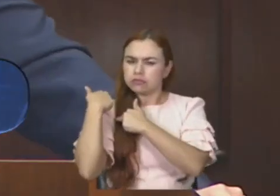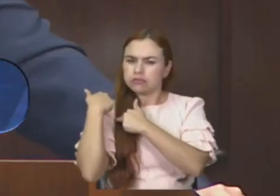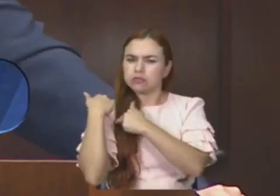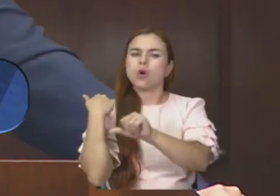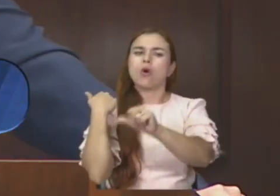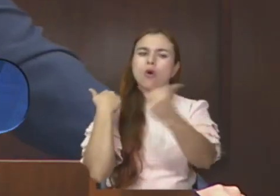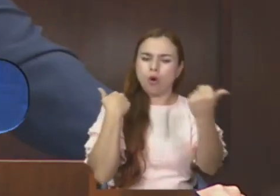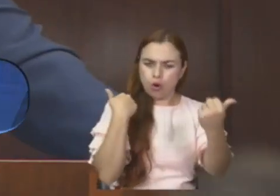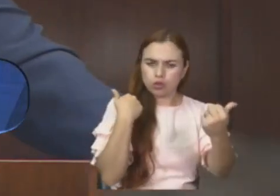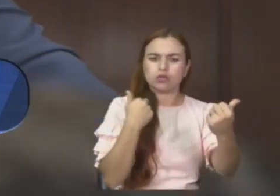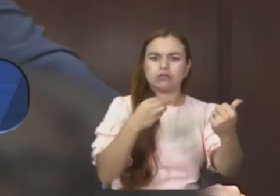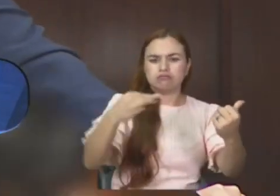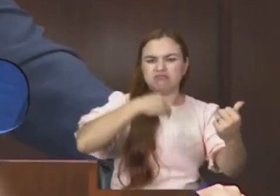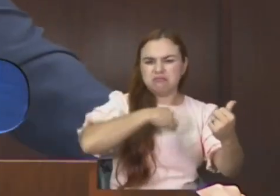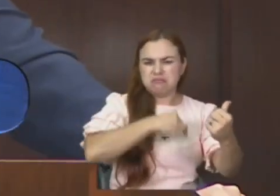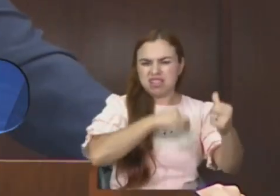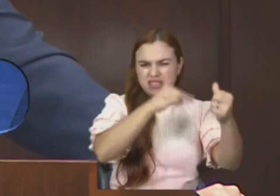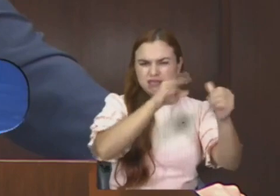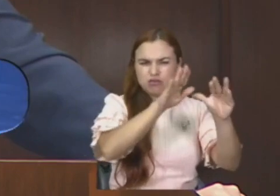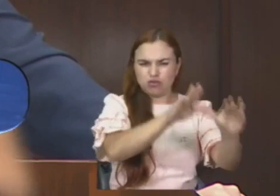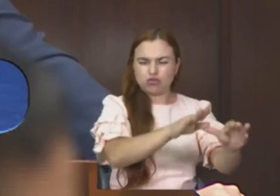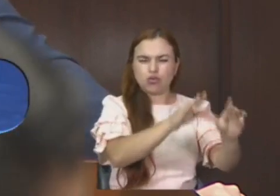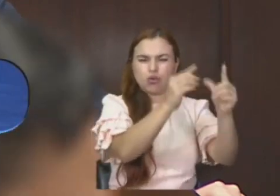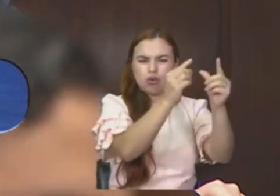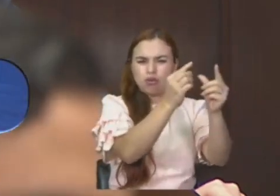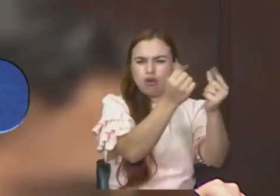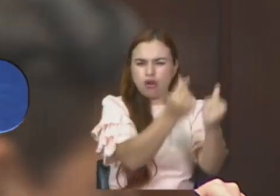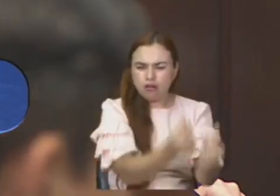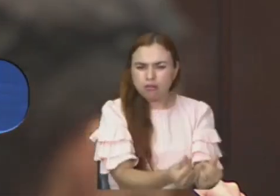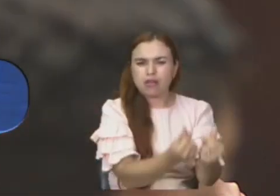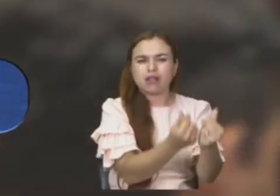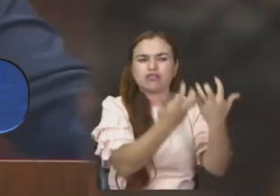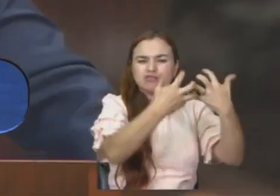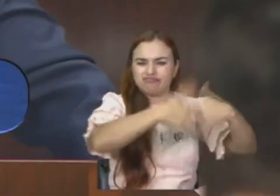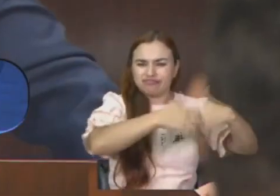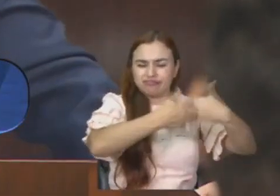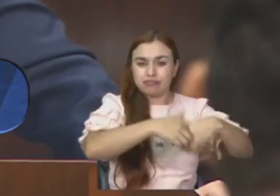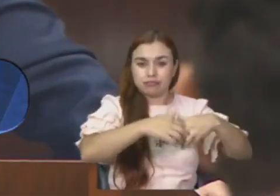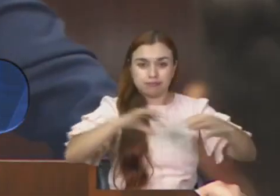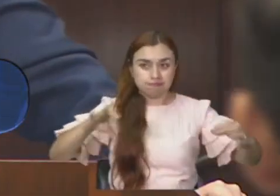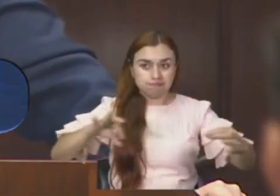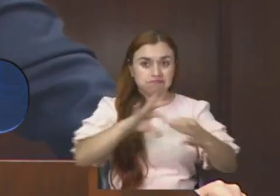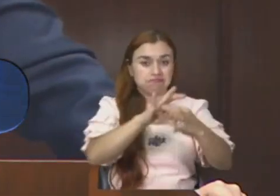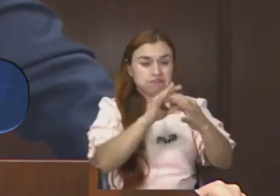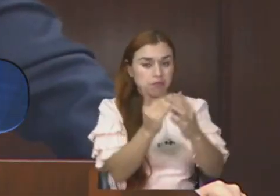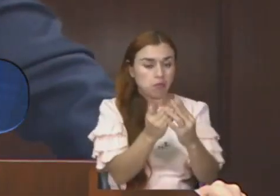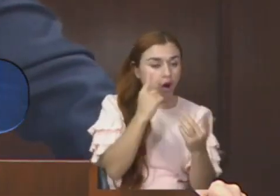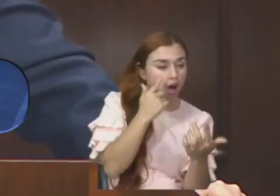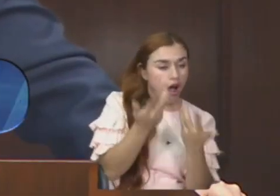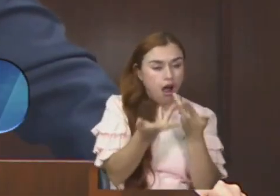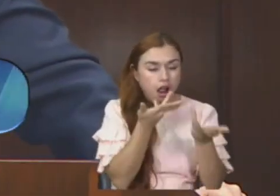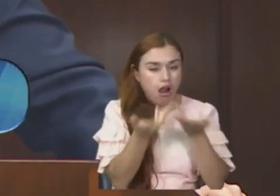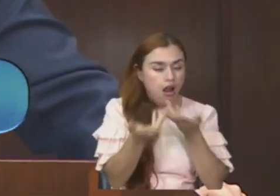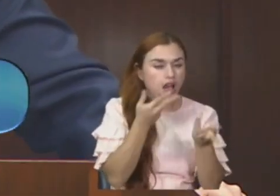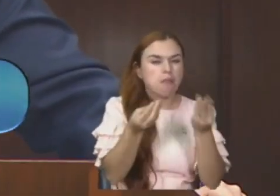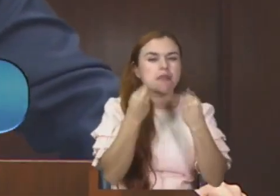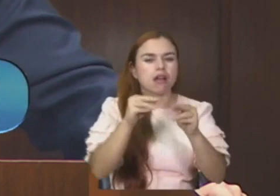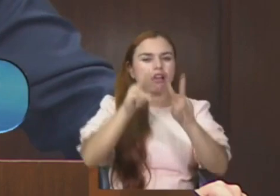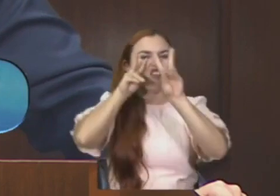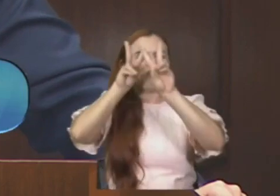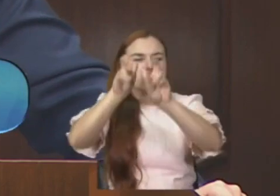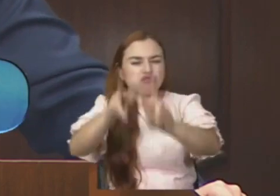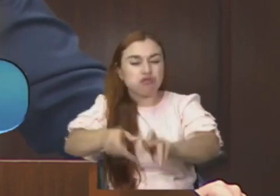la asistencia técnica requerida para realizar la auditoría del proyecto Cobre Panamá luego de que el Contralor General de